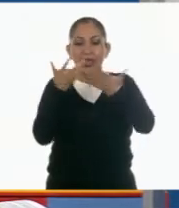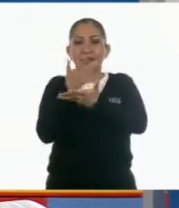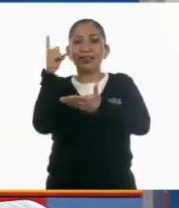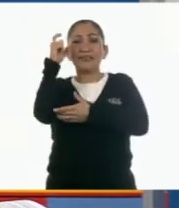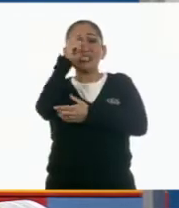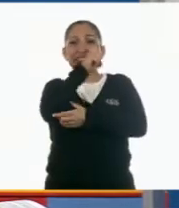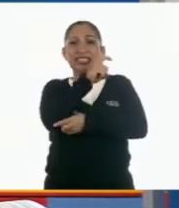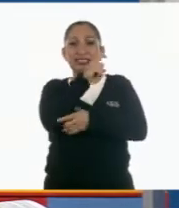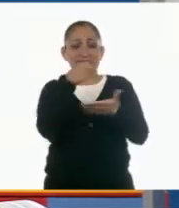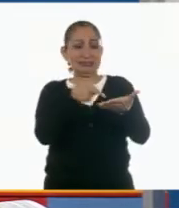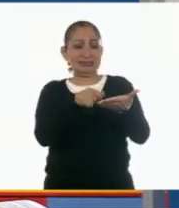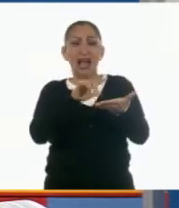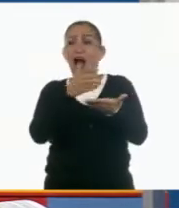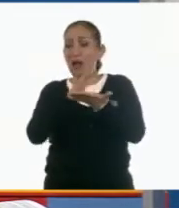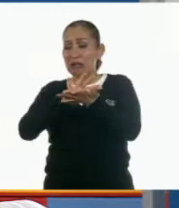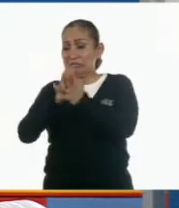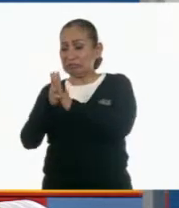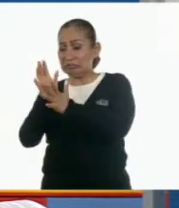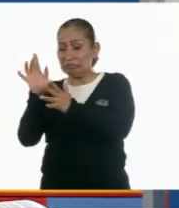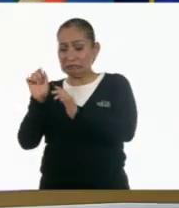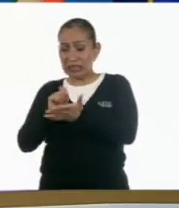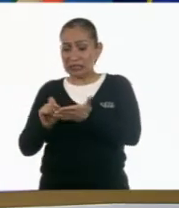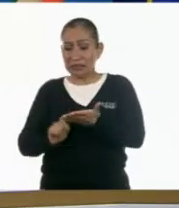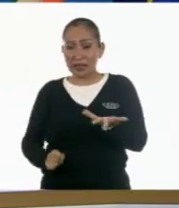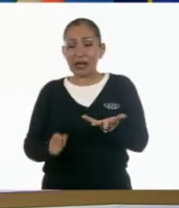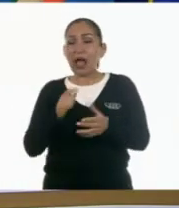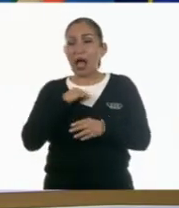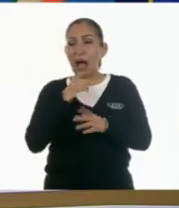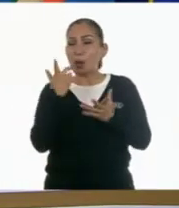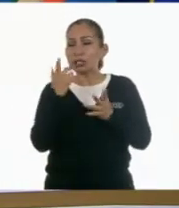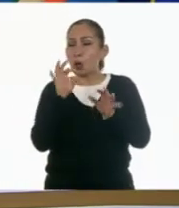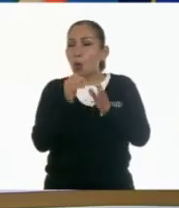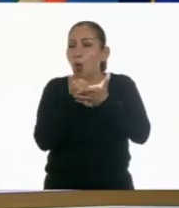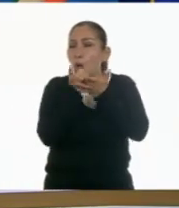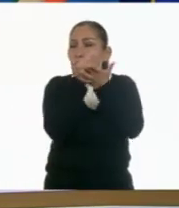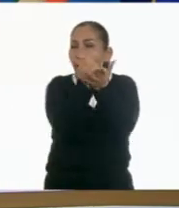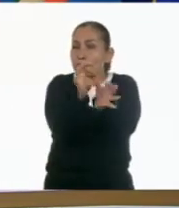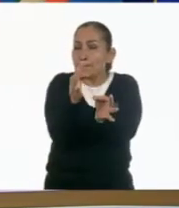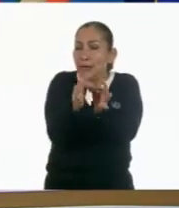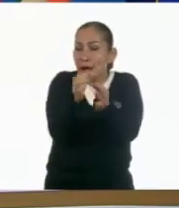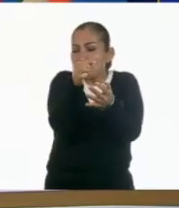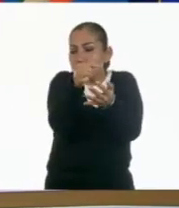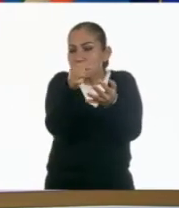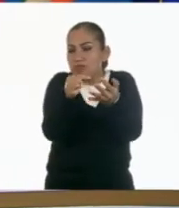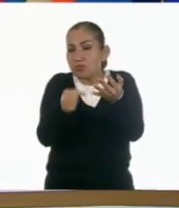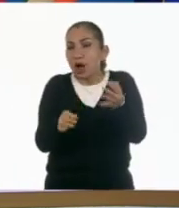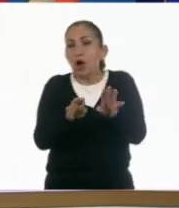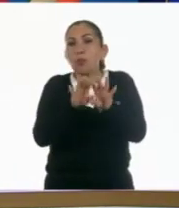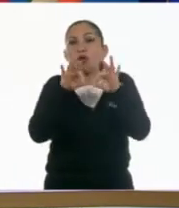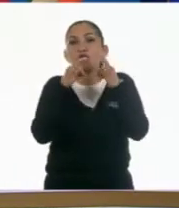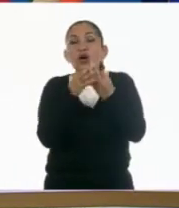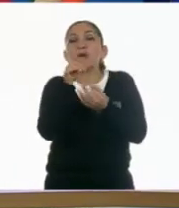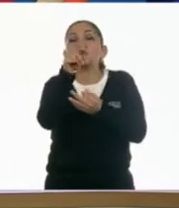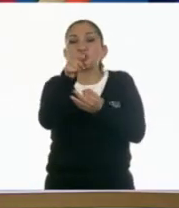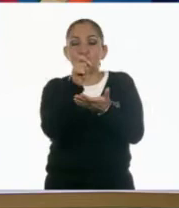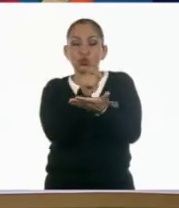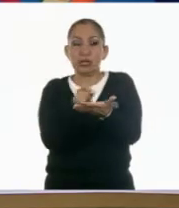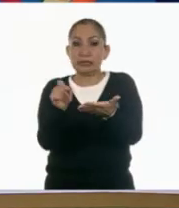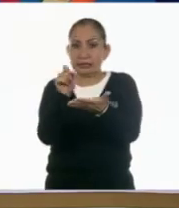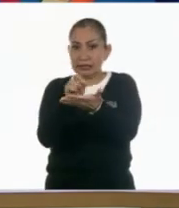les dificulta un poco. Entonces vamos a hacer algunas precisiones sobre la manera en que tú puedes